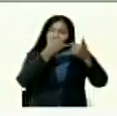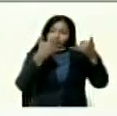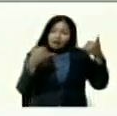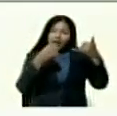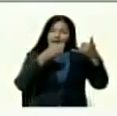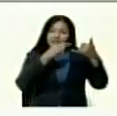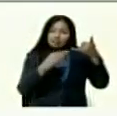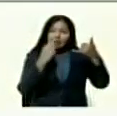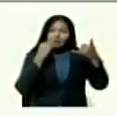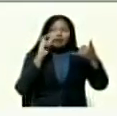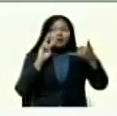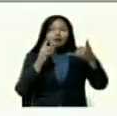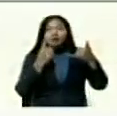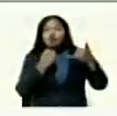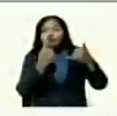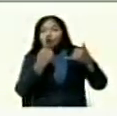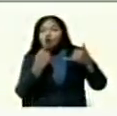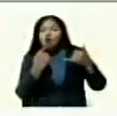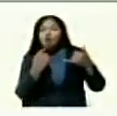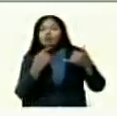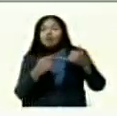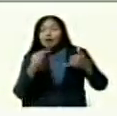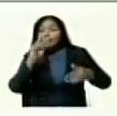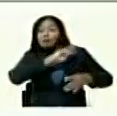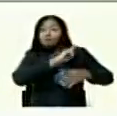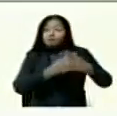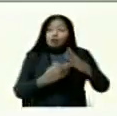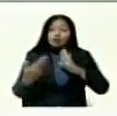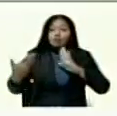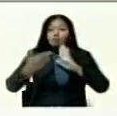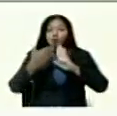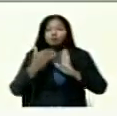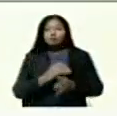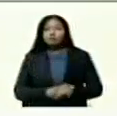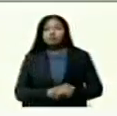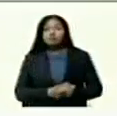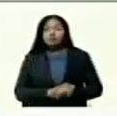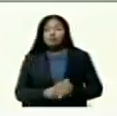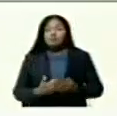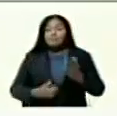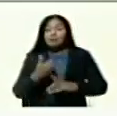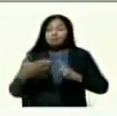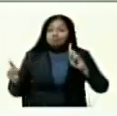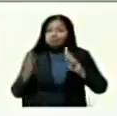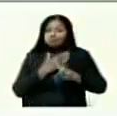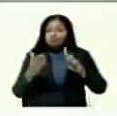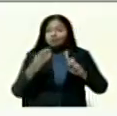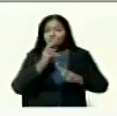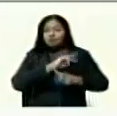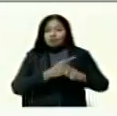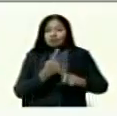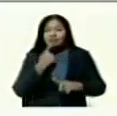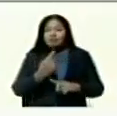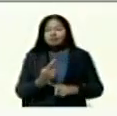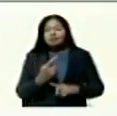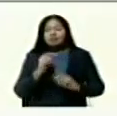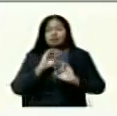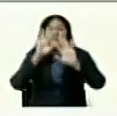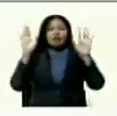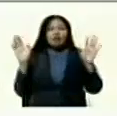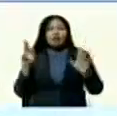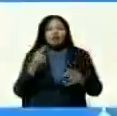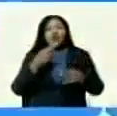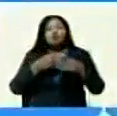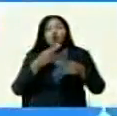donde, bueno, fue un ataque ya más intenso, más agresivo, y hay que decirlo con nombre y